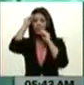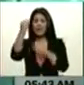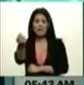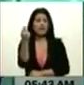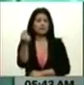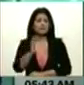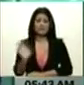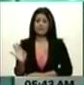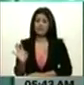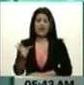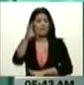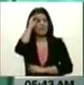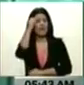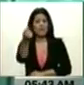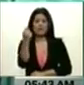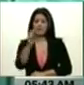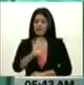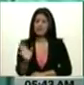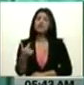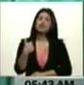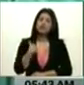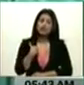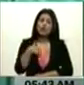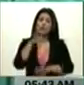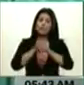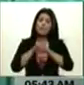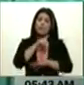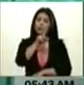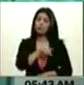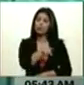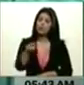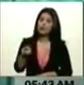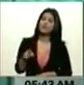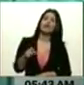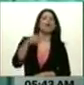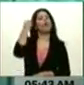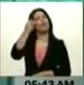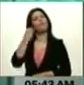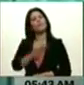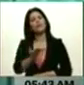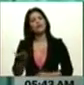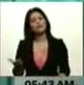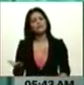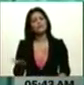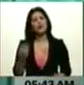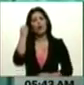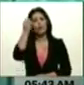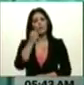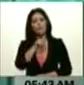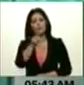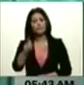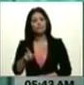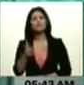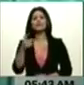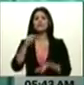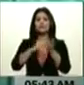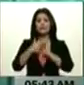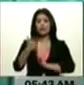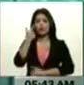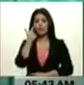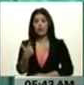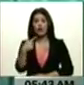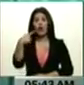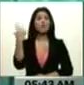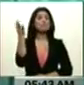Entonces yo pregunto, el día de hoy, ¿cuál es su opinión sobre estas, no sé cómo calificarlas, asquerosas palabras de